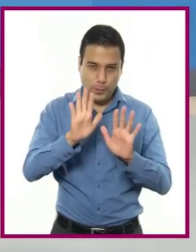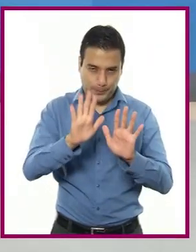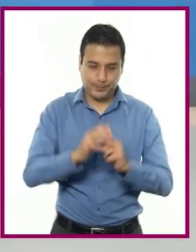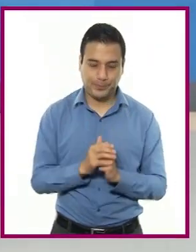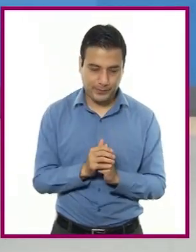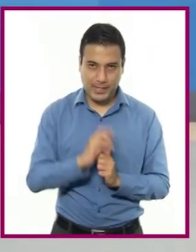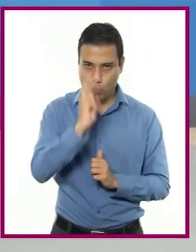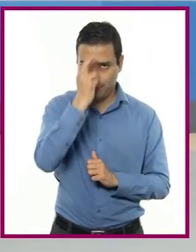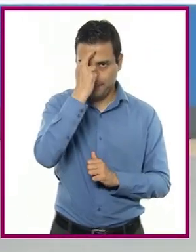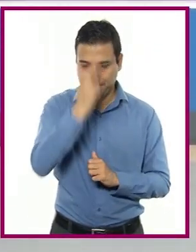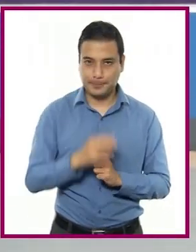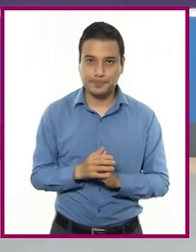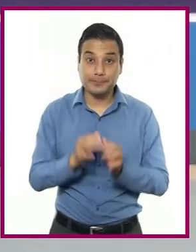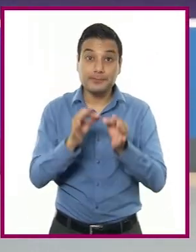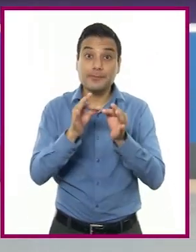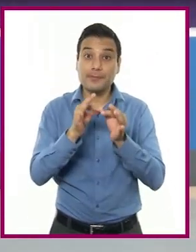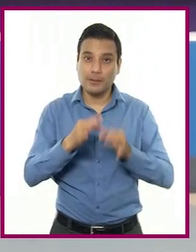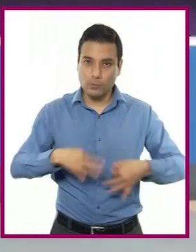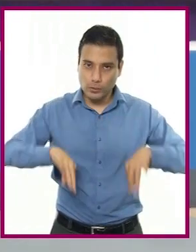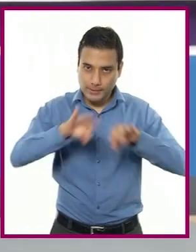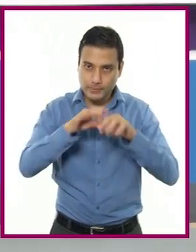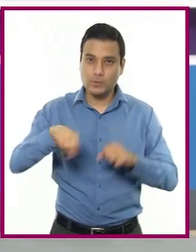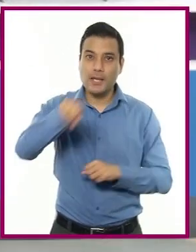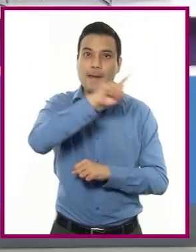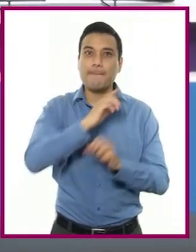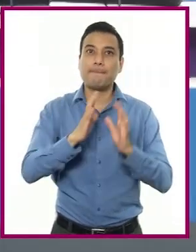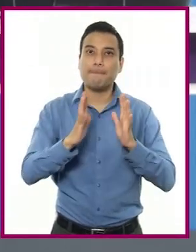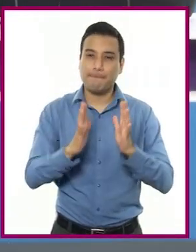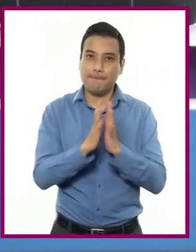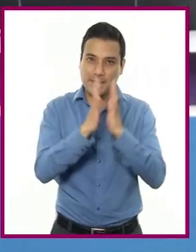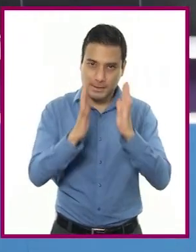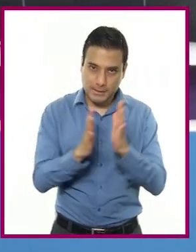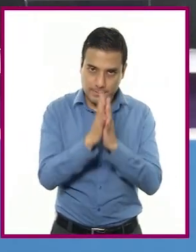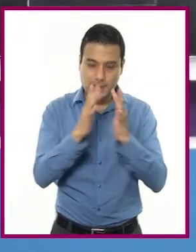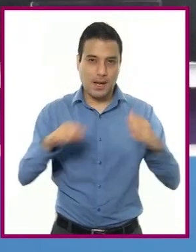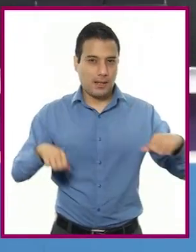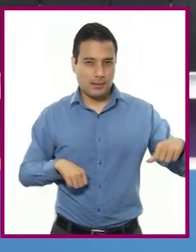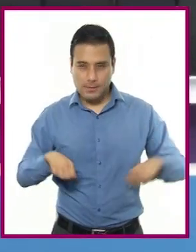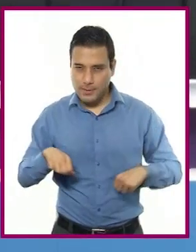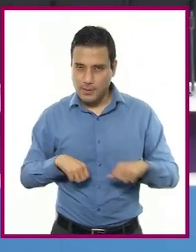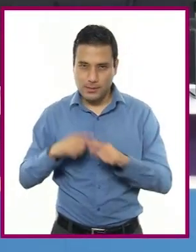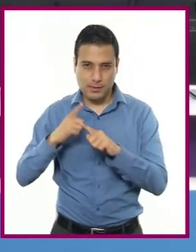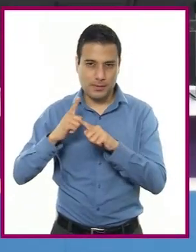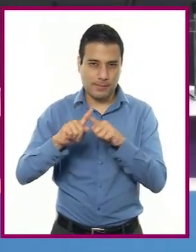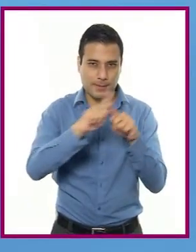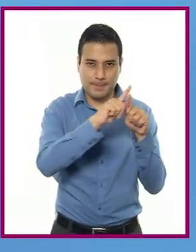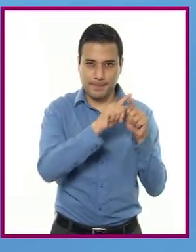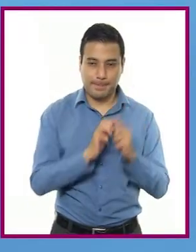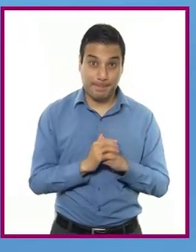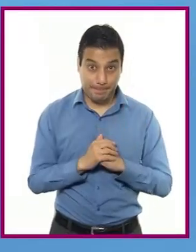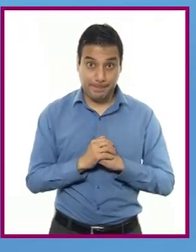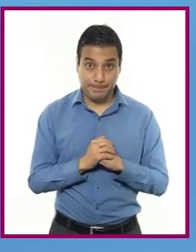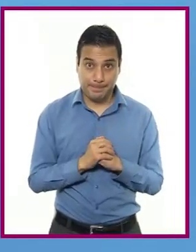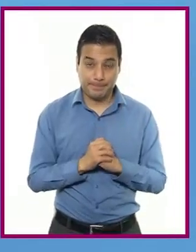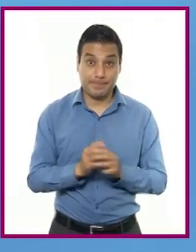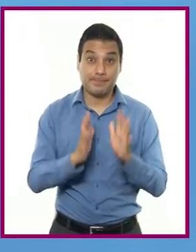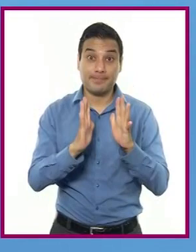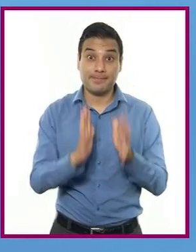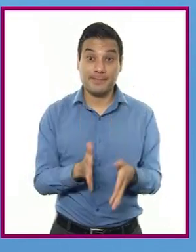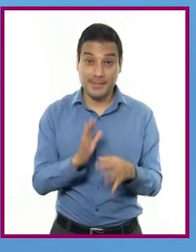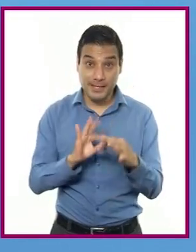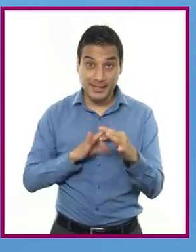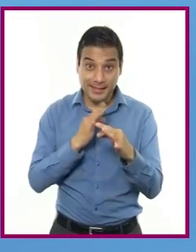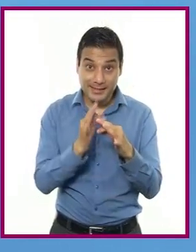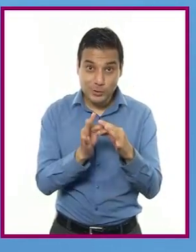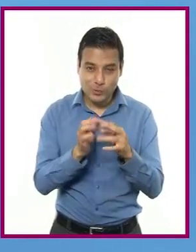les recuerdo que es importante que participen en las actividades planteadas a lo largo de la sesión. Si ya están listas y